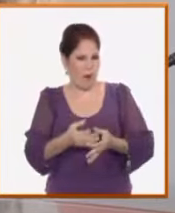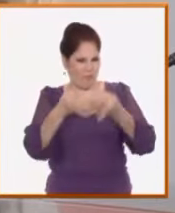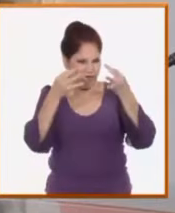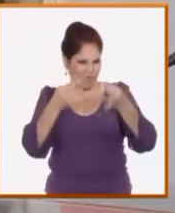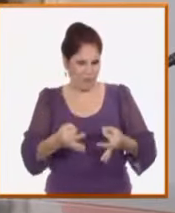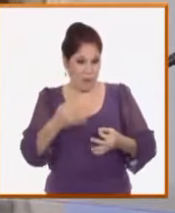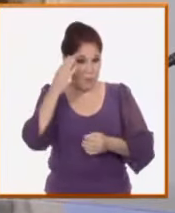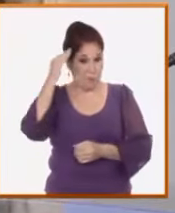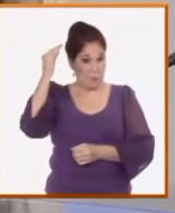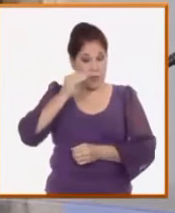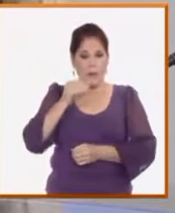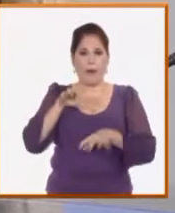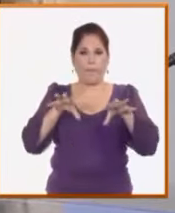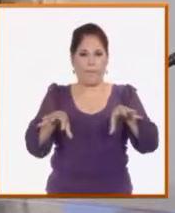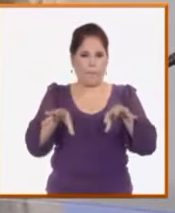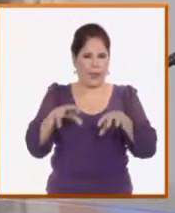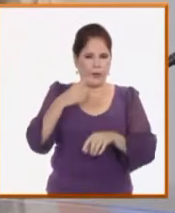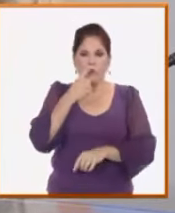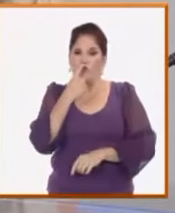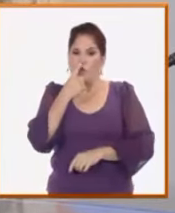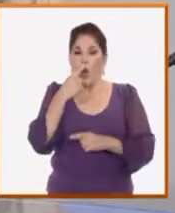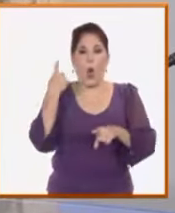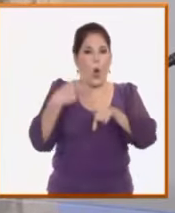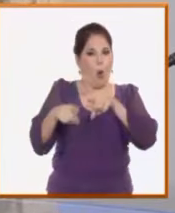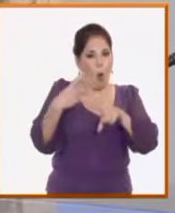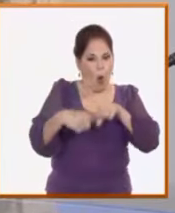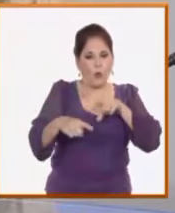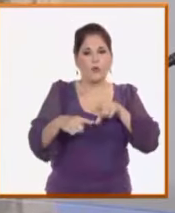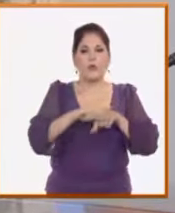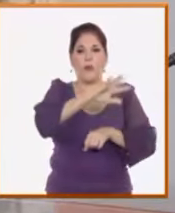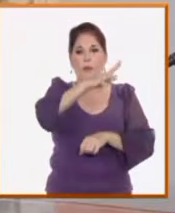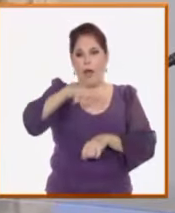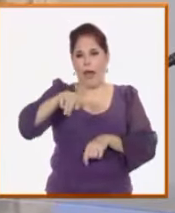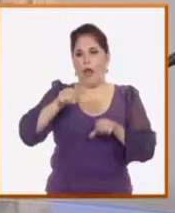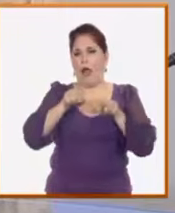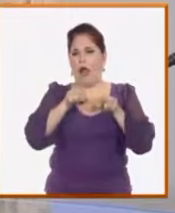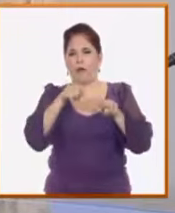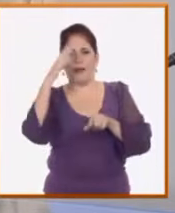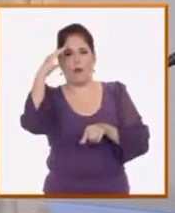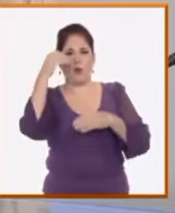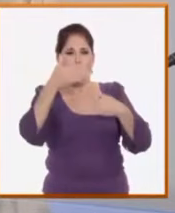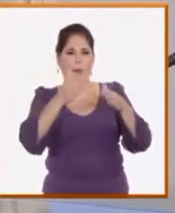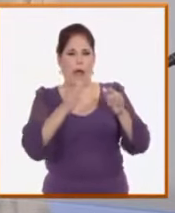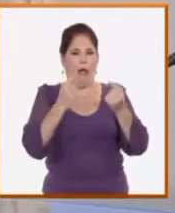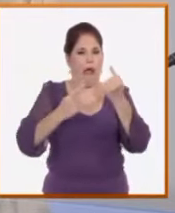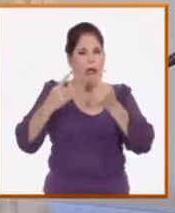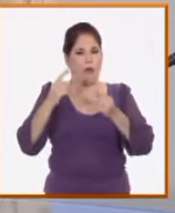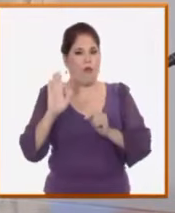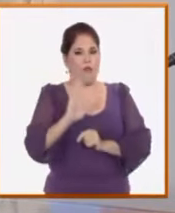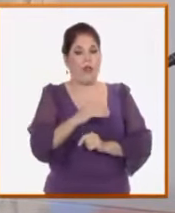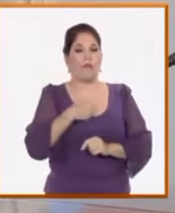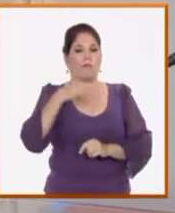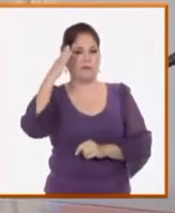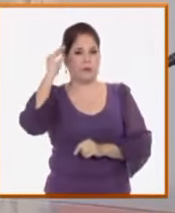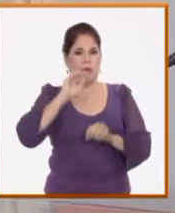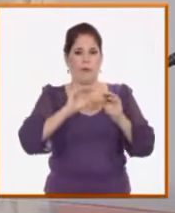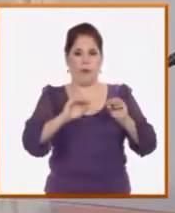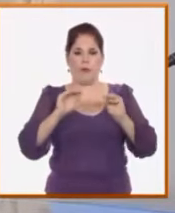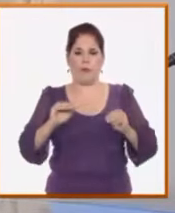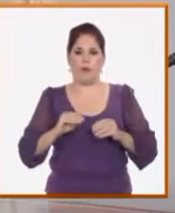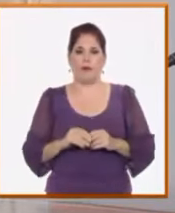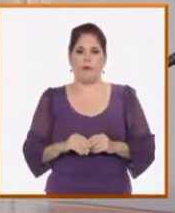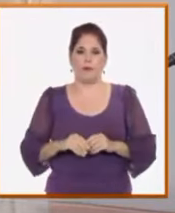calibrar nuestro sistema y rectificar deficiencia y estar en mejores condiciones de poder detectar y